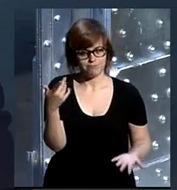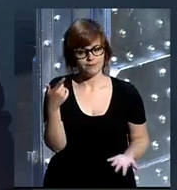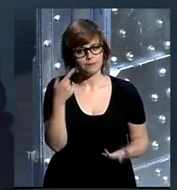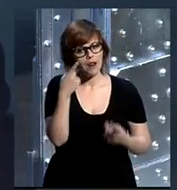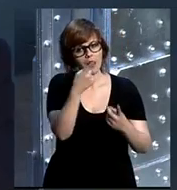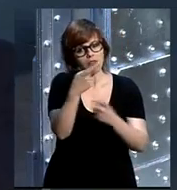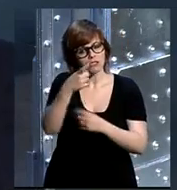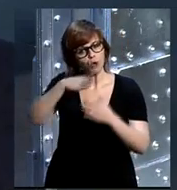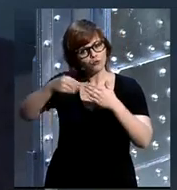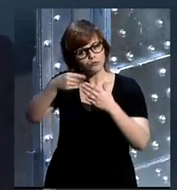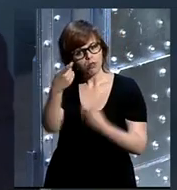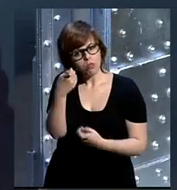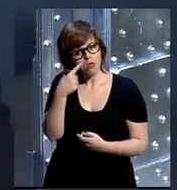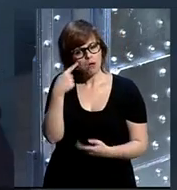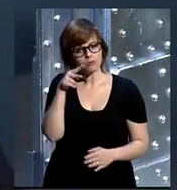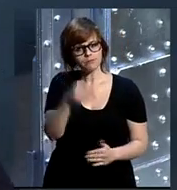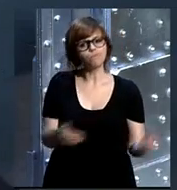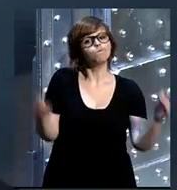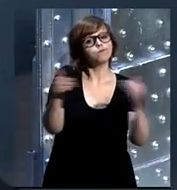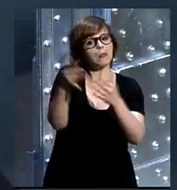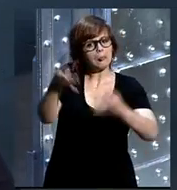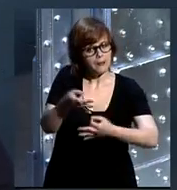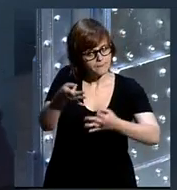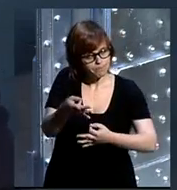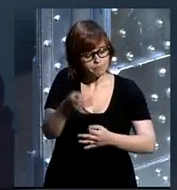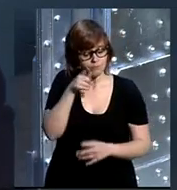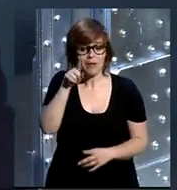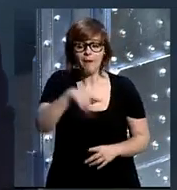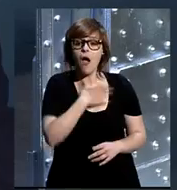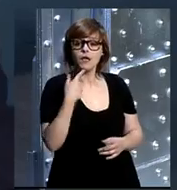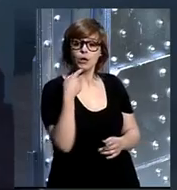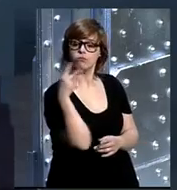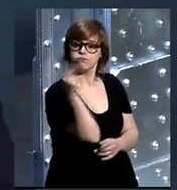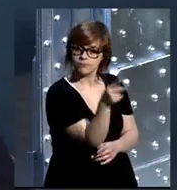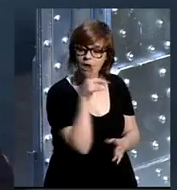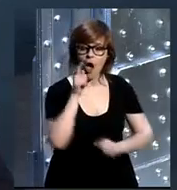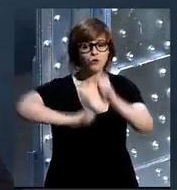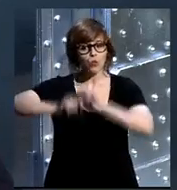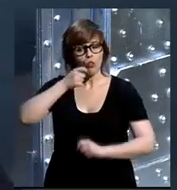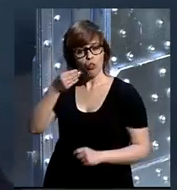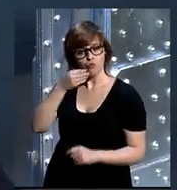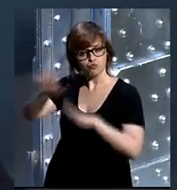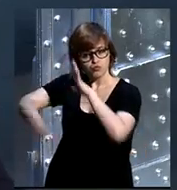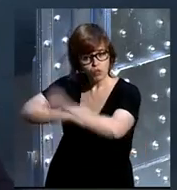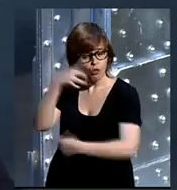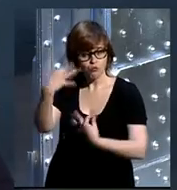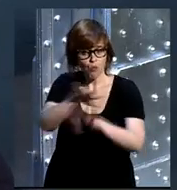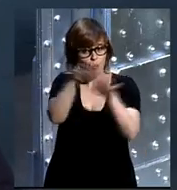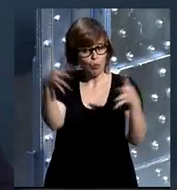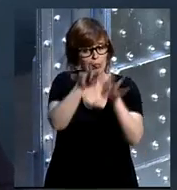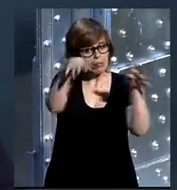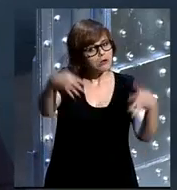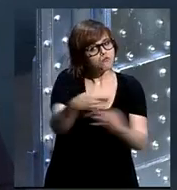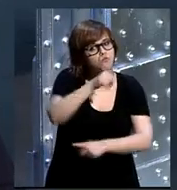de prestación del consentimiento. Pero luego yo sí quiero decir una cosa. Las asociaciones de consumidores en el mundo de Internet tienen